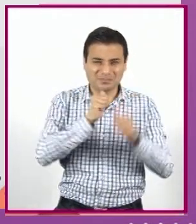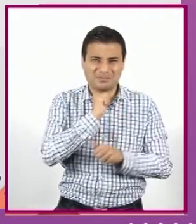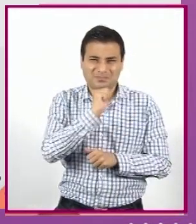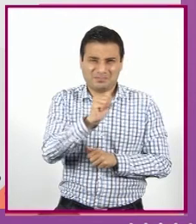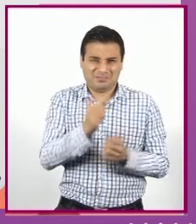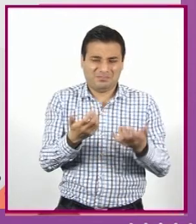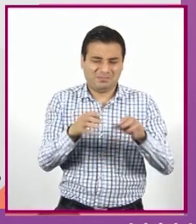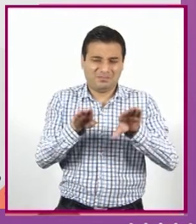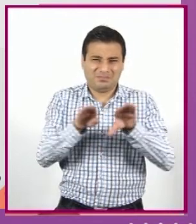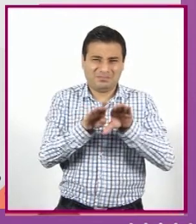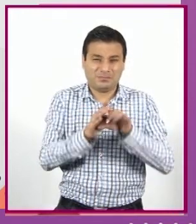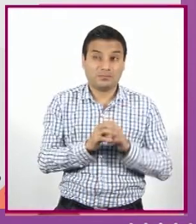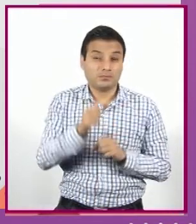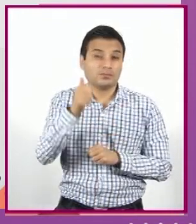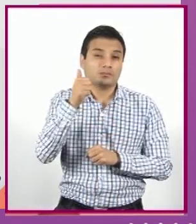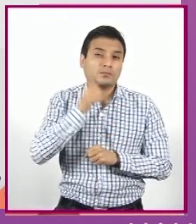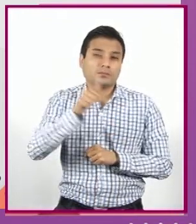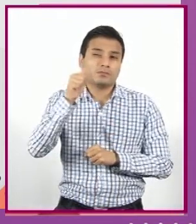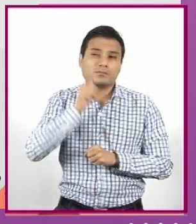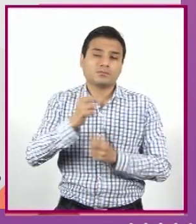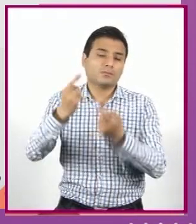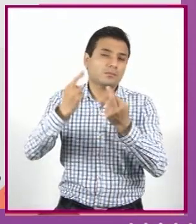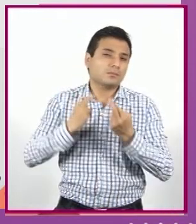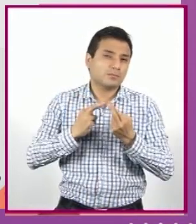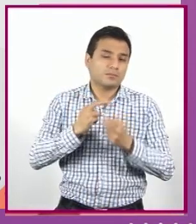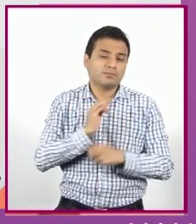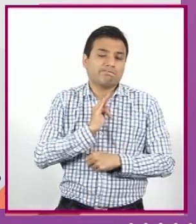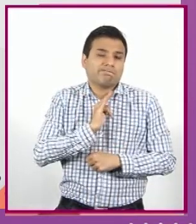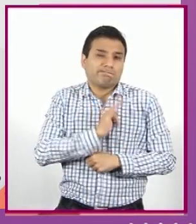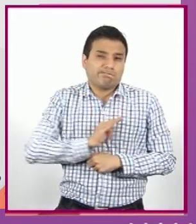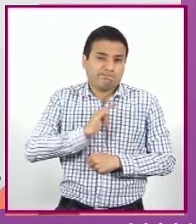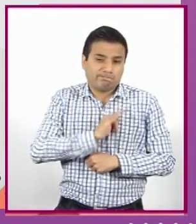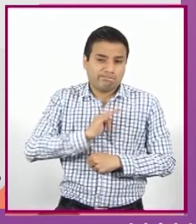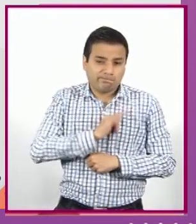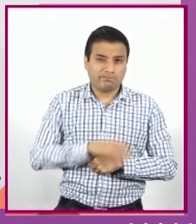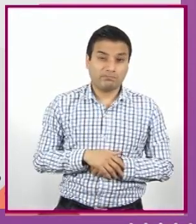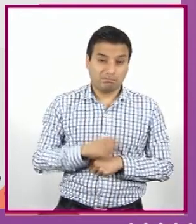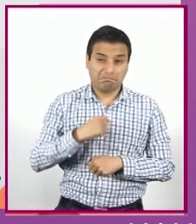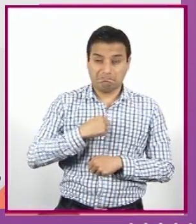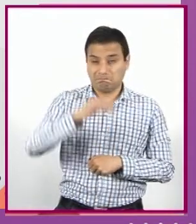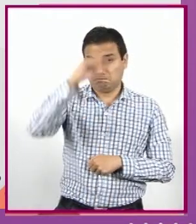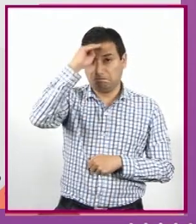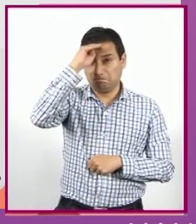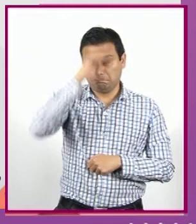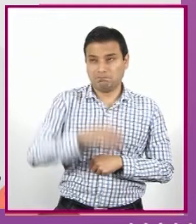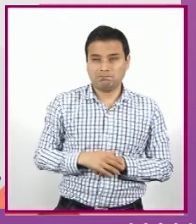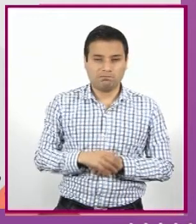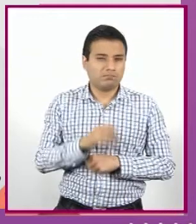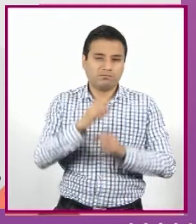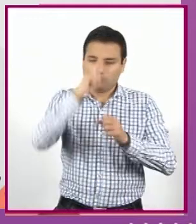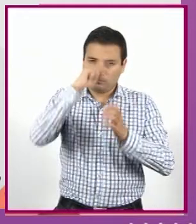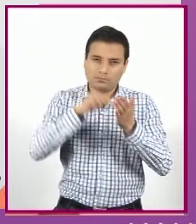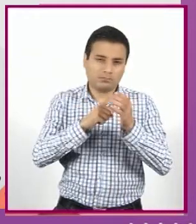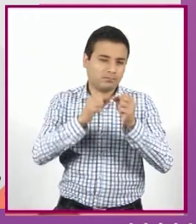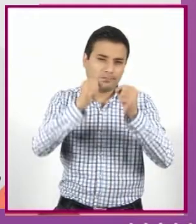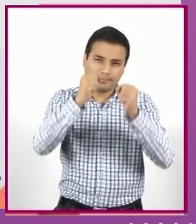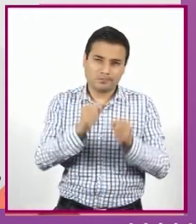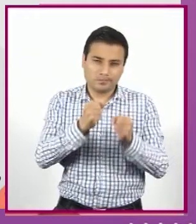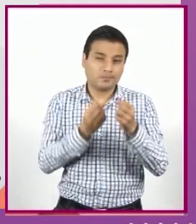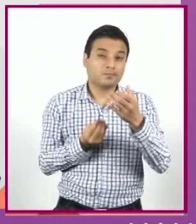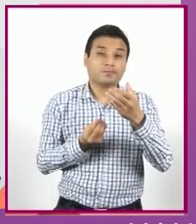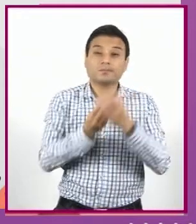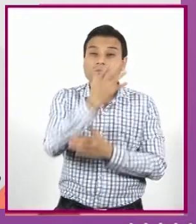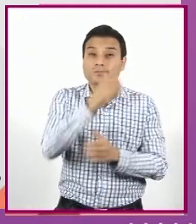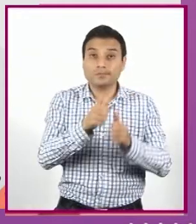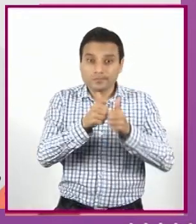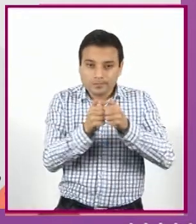Siempre me regalan algo que consideran que me hará feliz. Yo esperaba la versión más moderna y avanzada del videojuego de